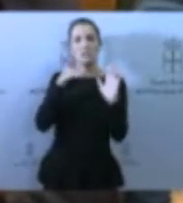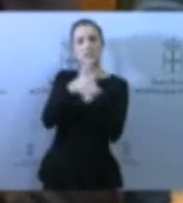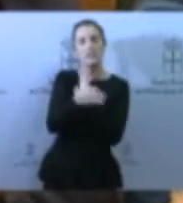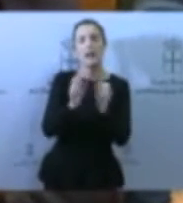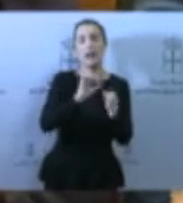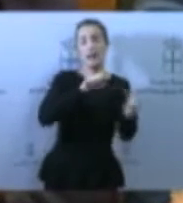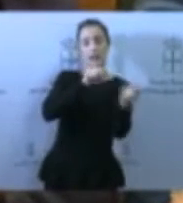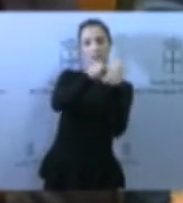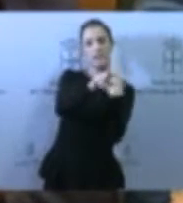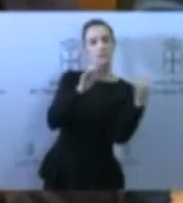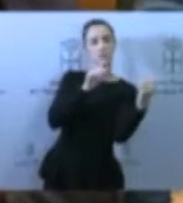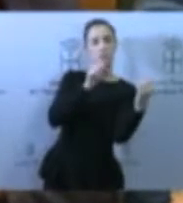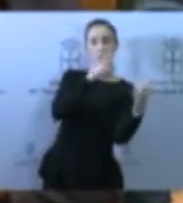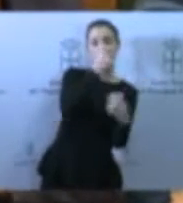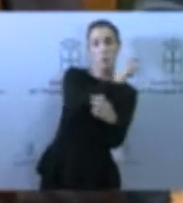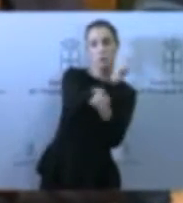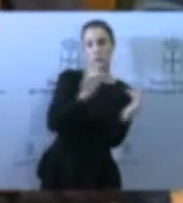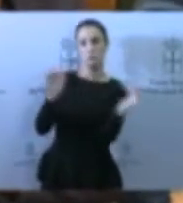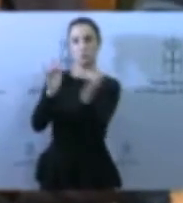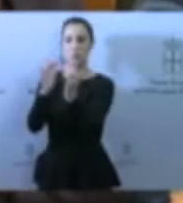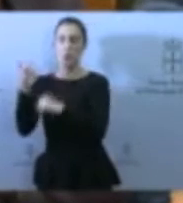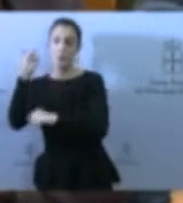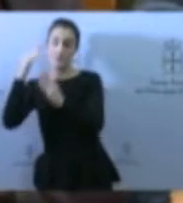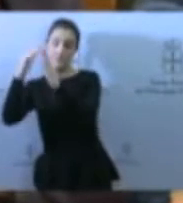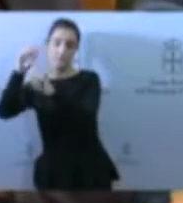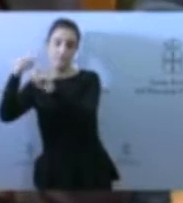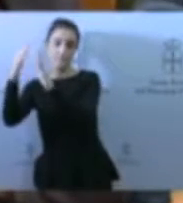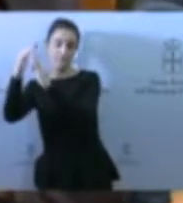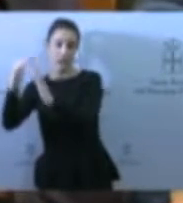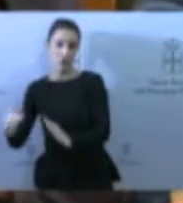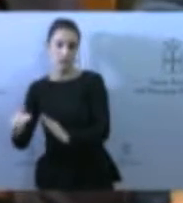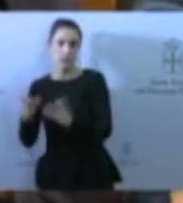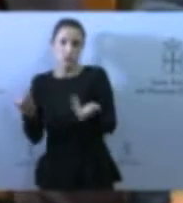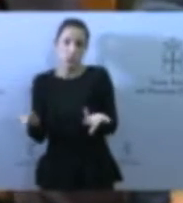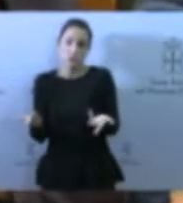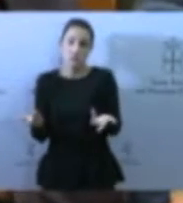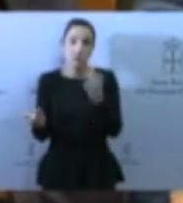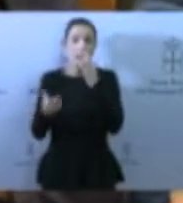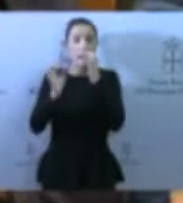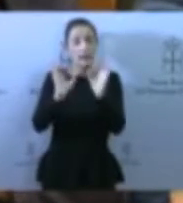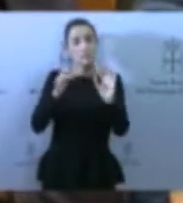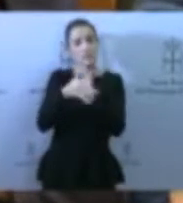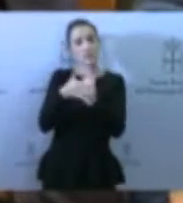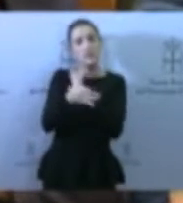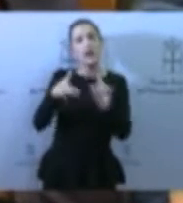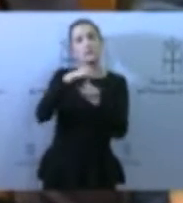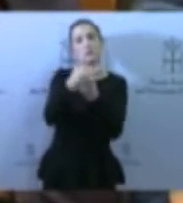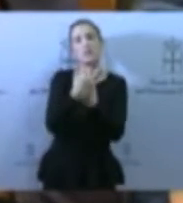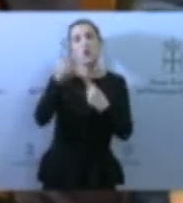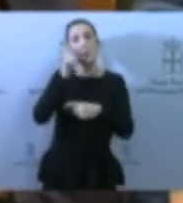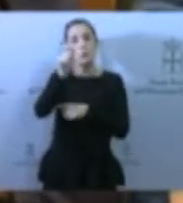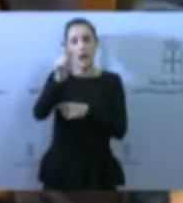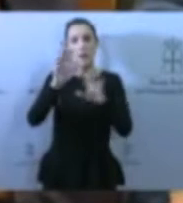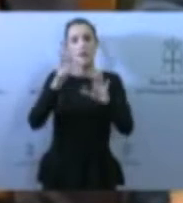Y esta falta de mantenimiento afecta a la vida diaria de quienes habitan en nuestro medio rural, pero cuando hay una situación como la del temporal de estos días,